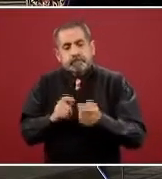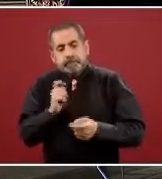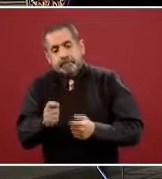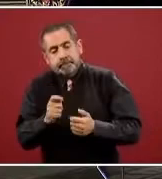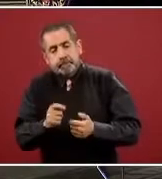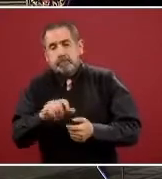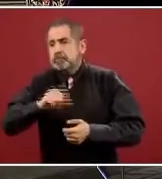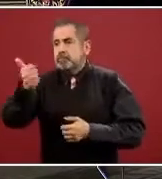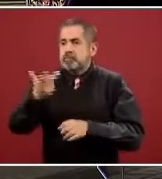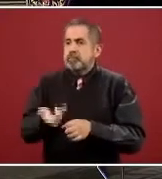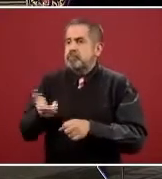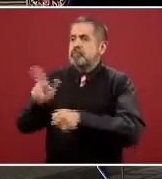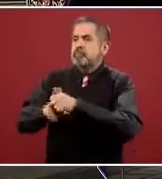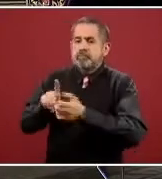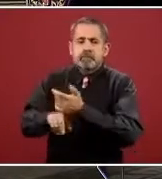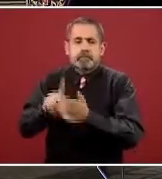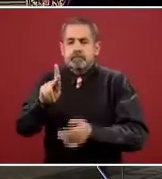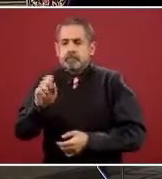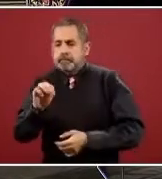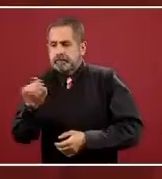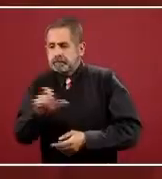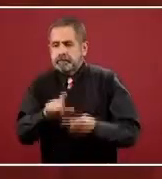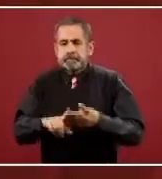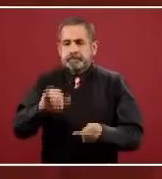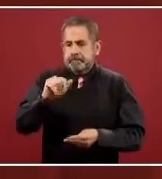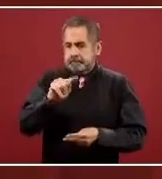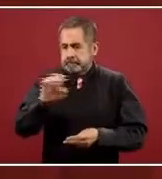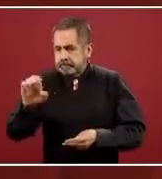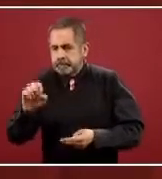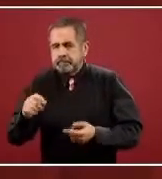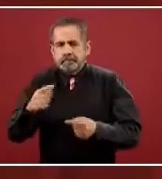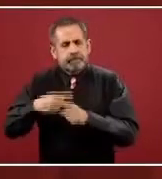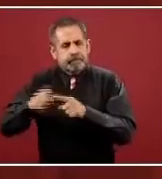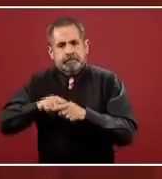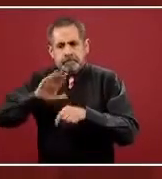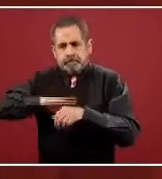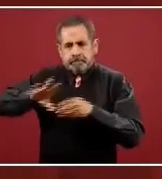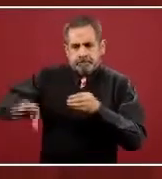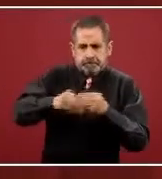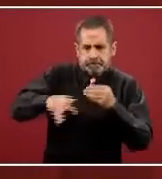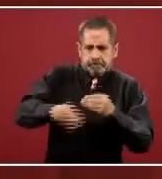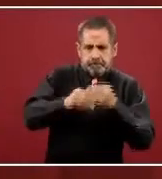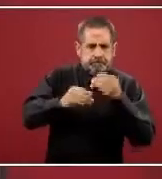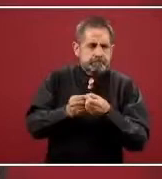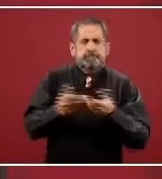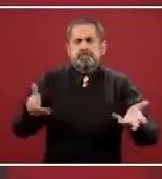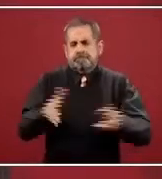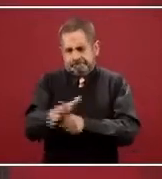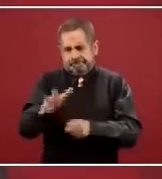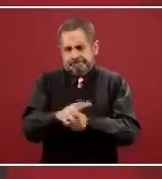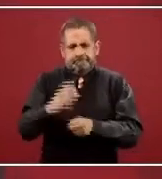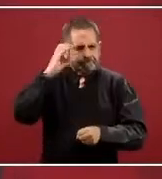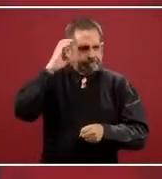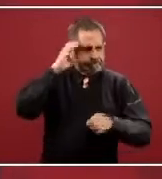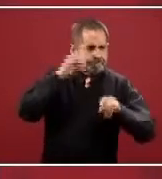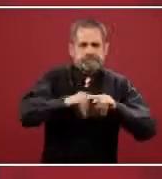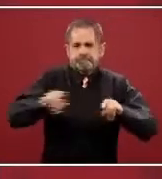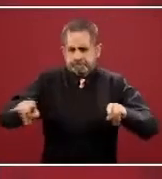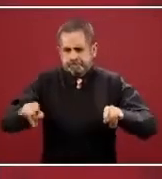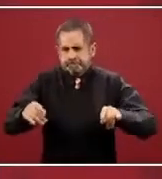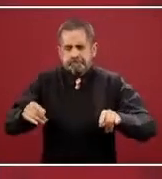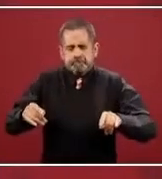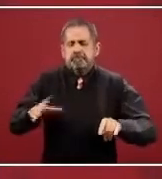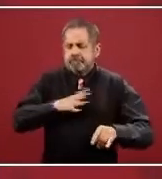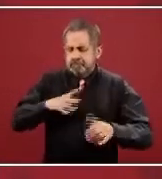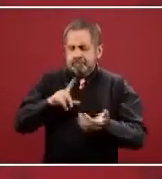de otras instituciones como Pemex, ISSSTE y esto que están por sumarse, que aunque contribuyen de una proporción menor, pues se van a sumar